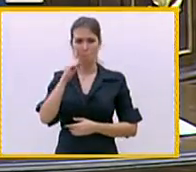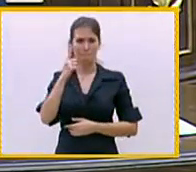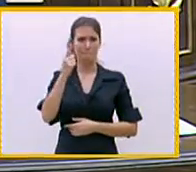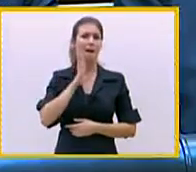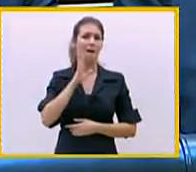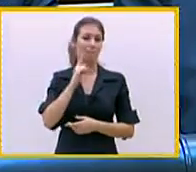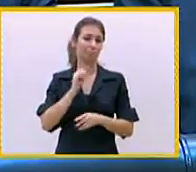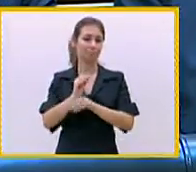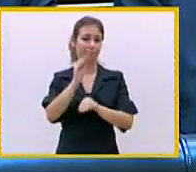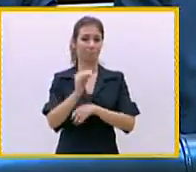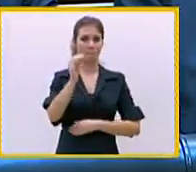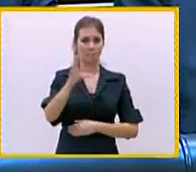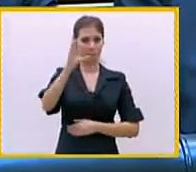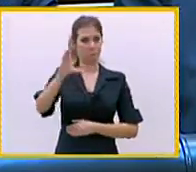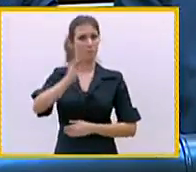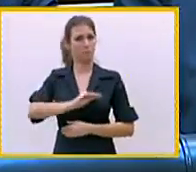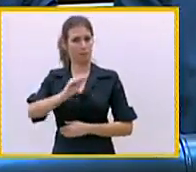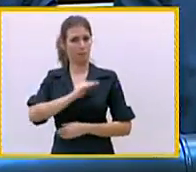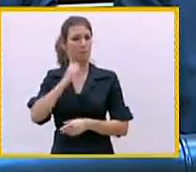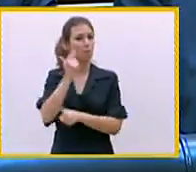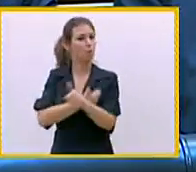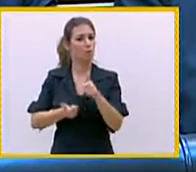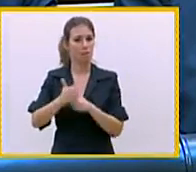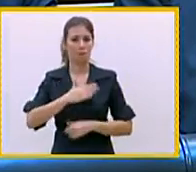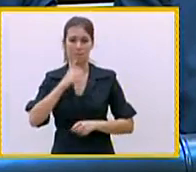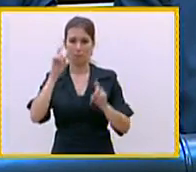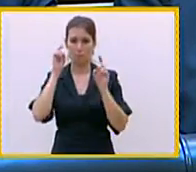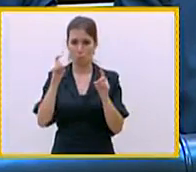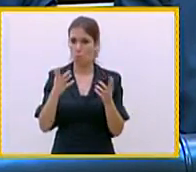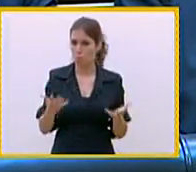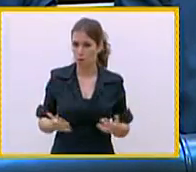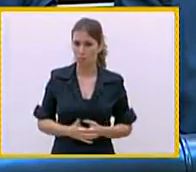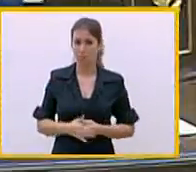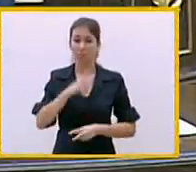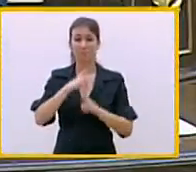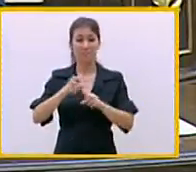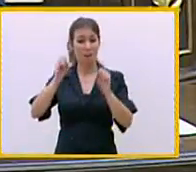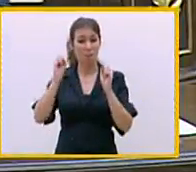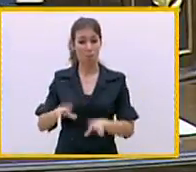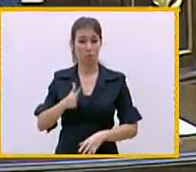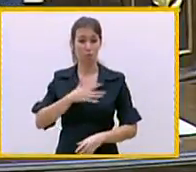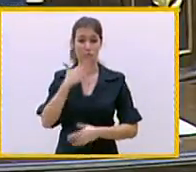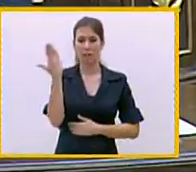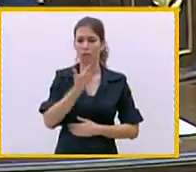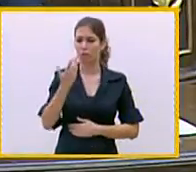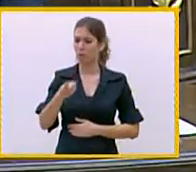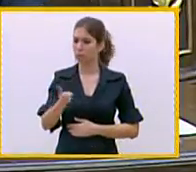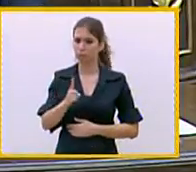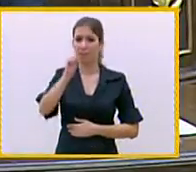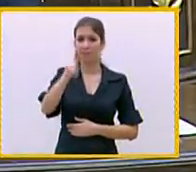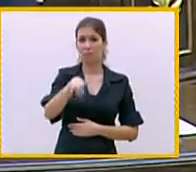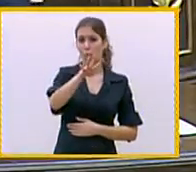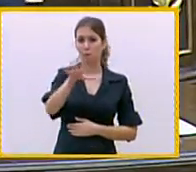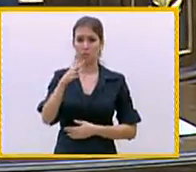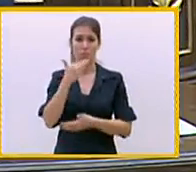sido y es nuestra principal prioridad educativa, la reducción del abandono escolar, con una dotación de 145 millones de